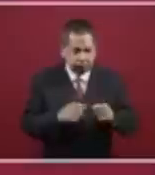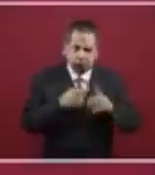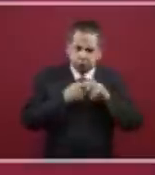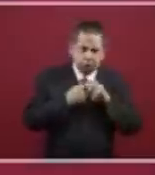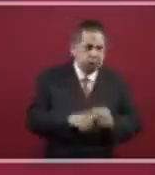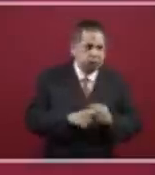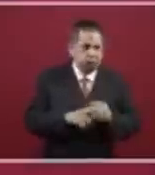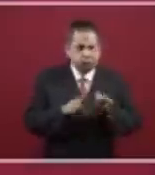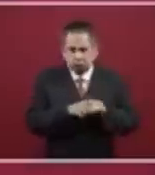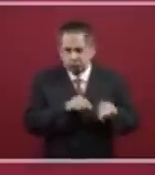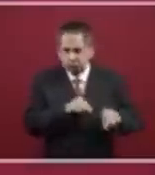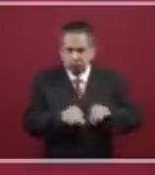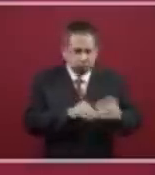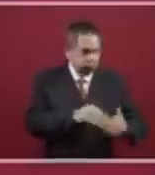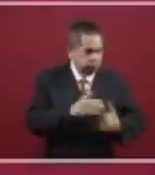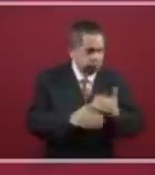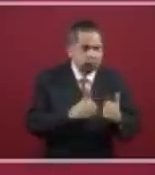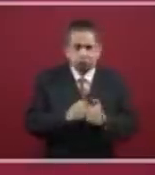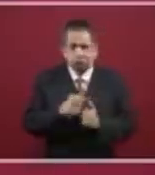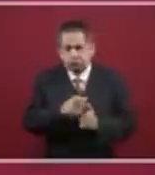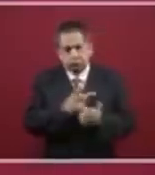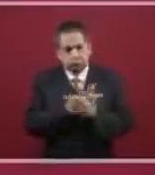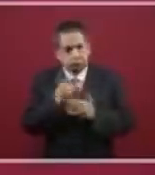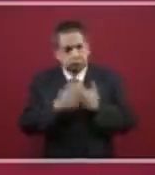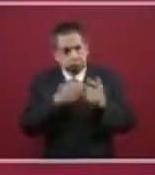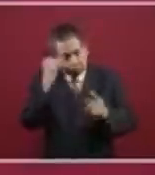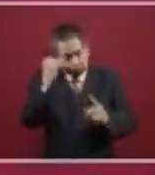empezar a trabajar con este propósito.